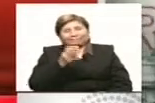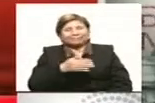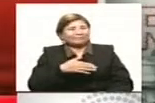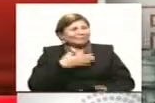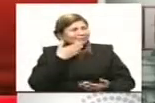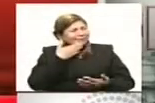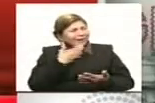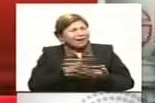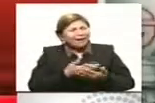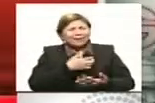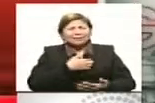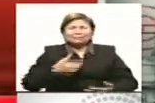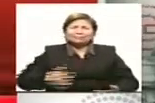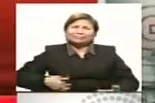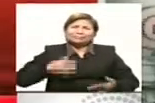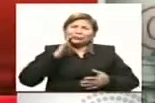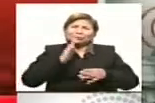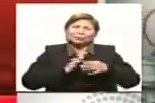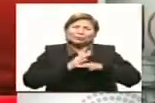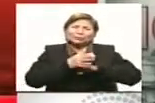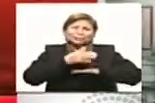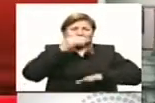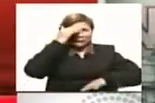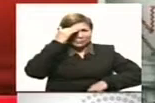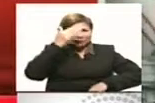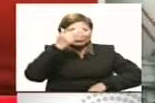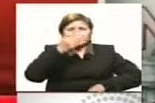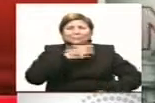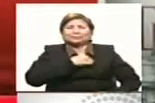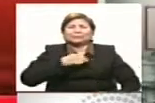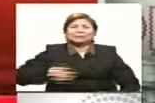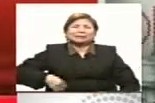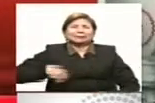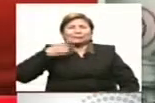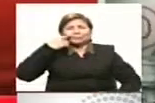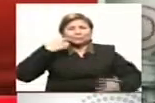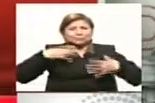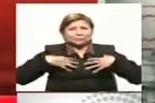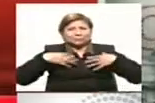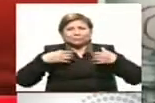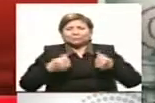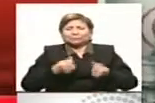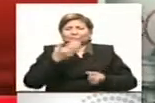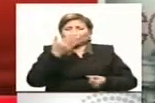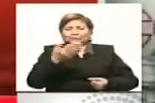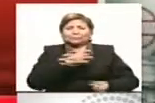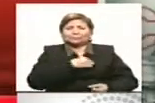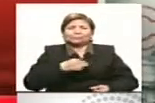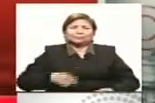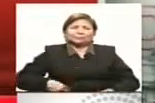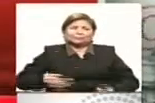Muchas gracias, señor presidente, por su intermedio. Saludos al señor ministro de Salud. Señor ministro,